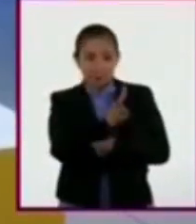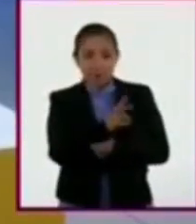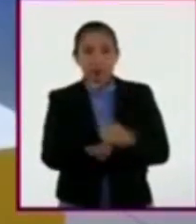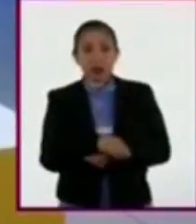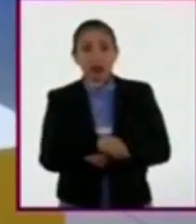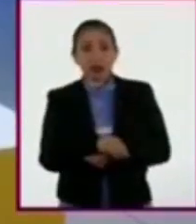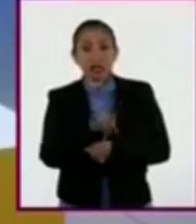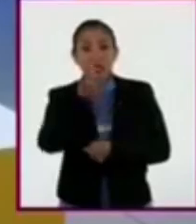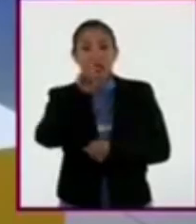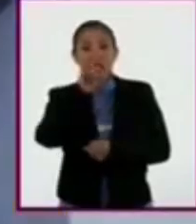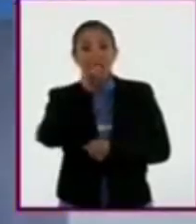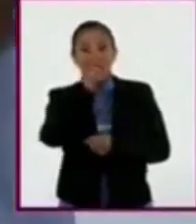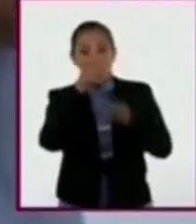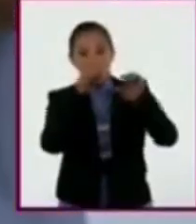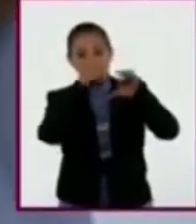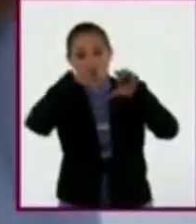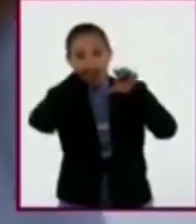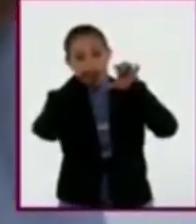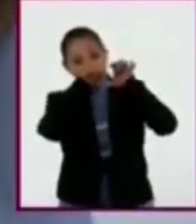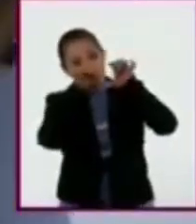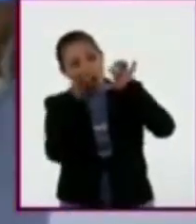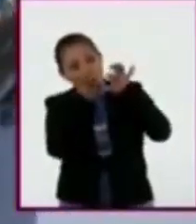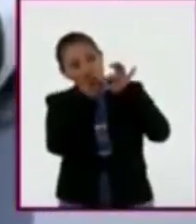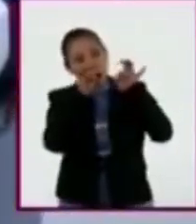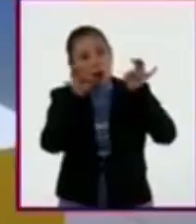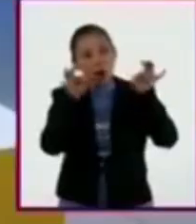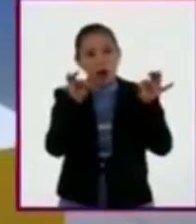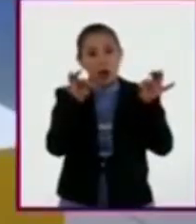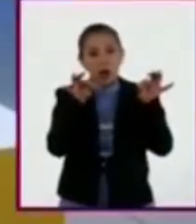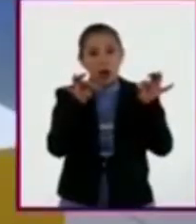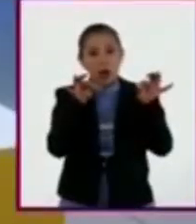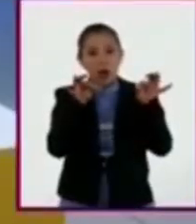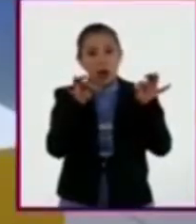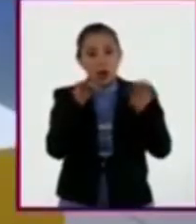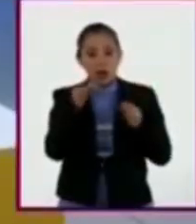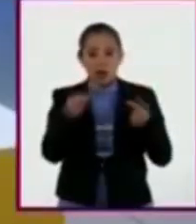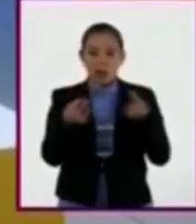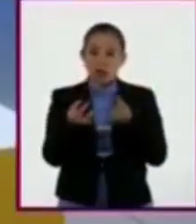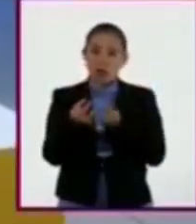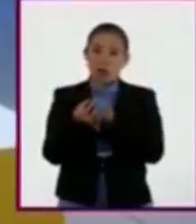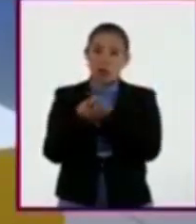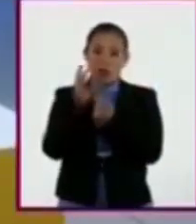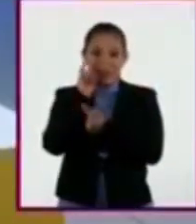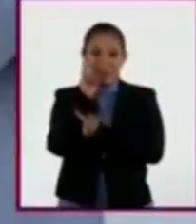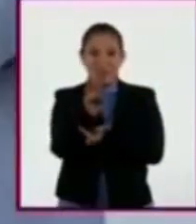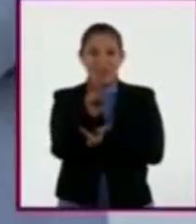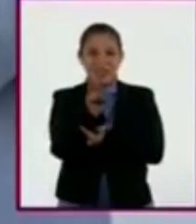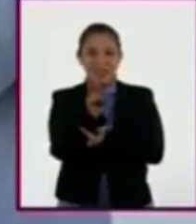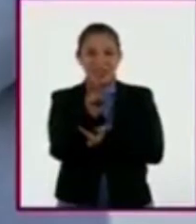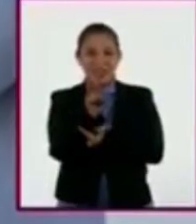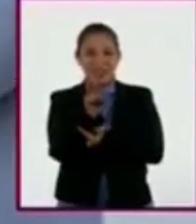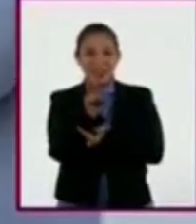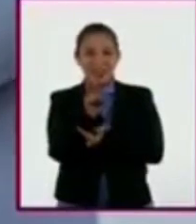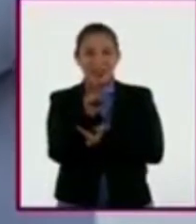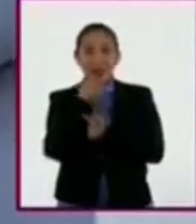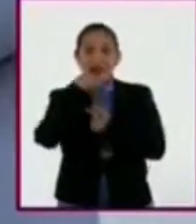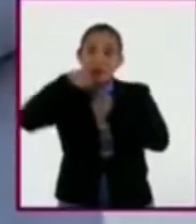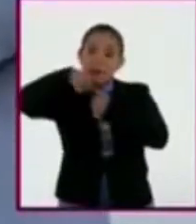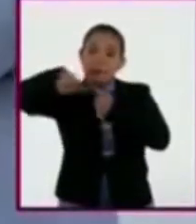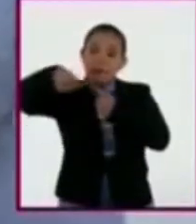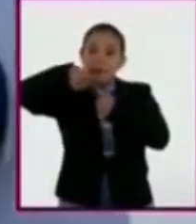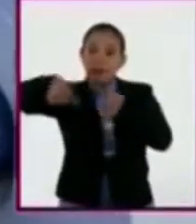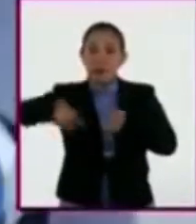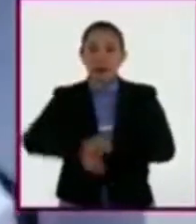Pasamos la liga por el orificio del plato y lo fijamos con el palito de paleta, que debe quedar fijo con la cinta adhesiva.